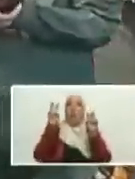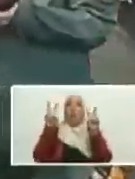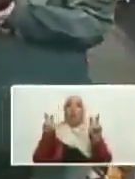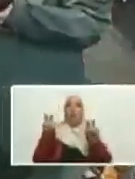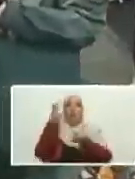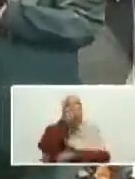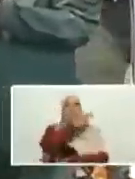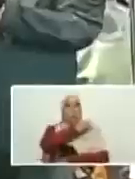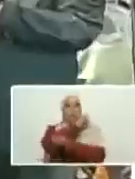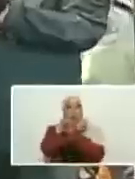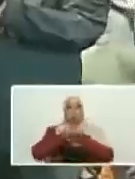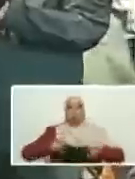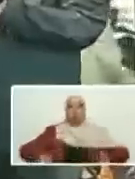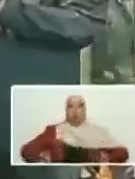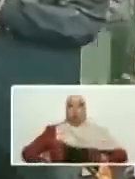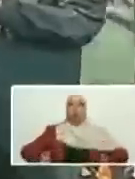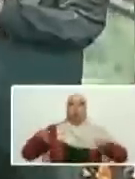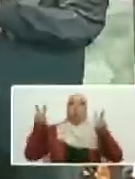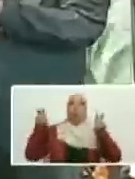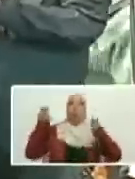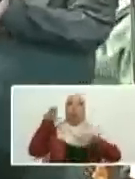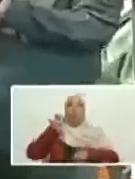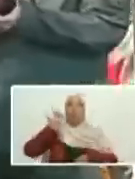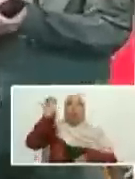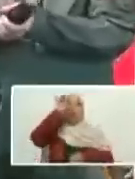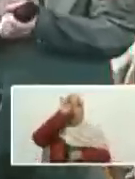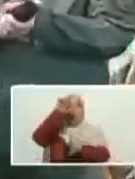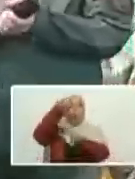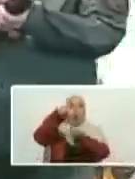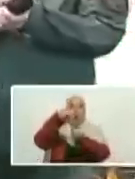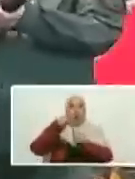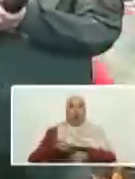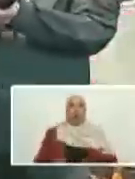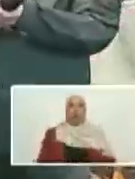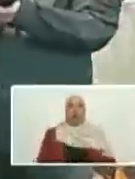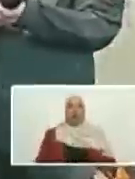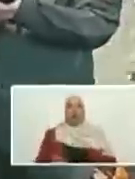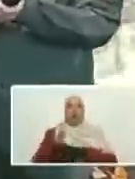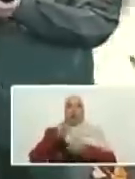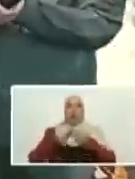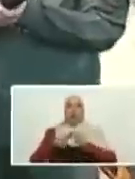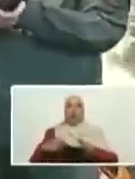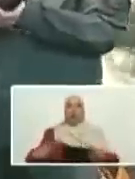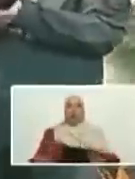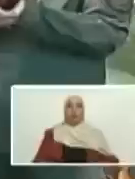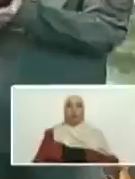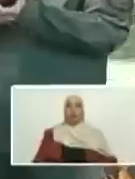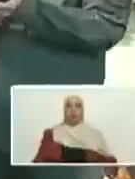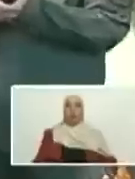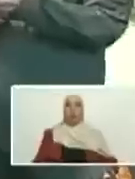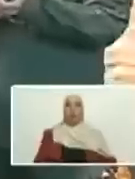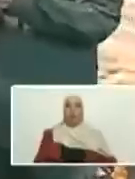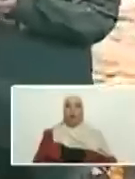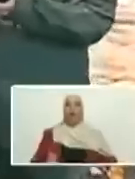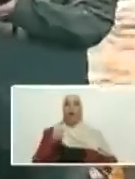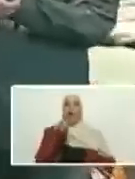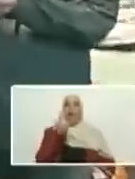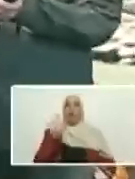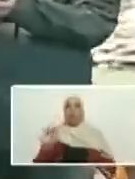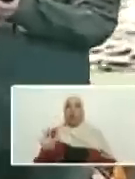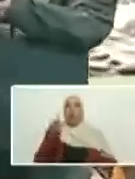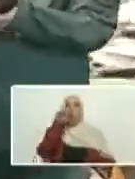Armada Nacional Bolivariana, patriota, bolivariana, socialista, y más que nunca, 24 años